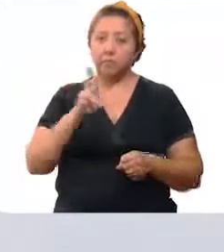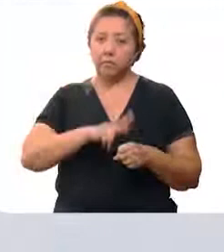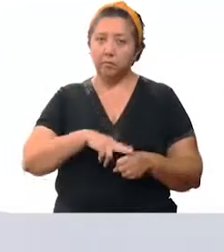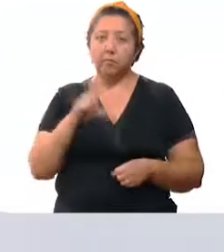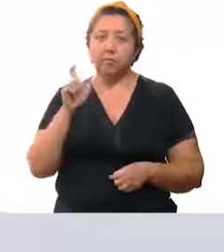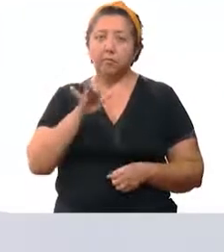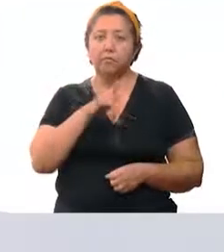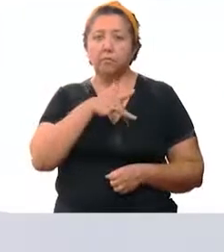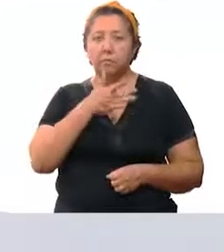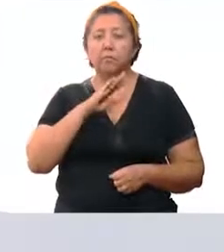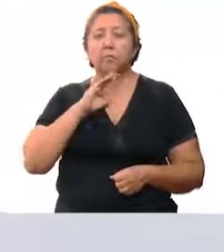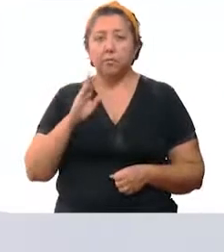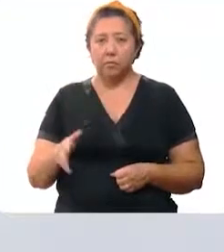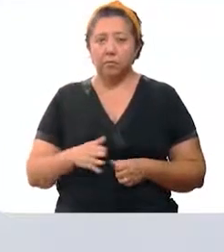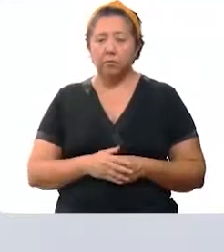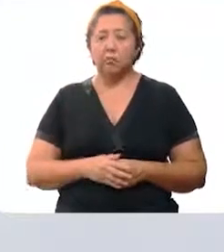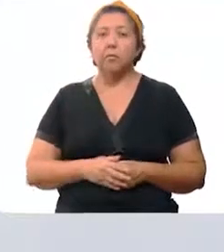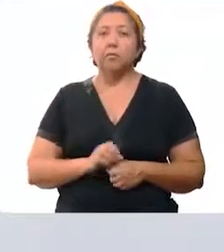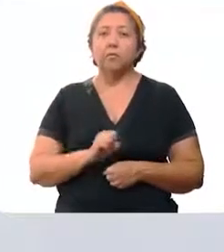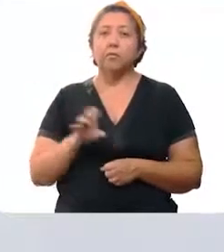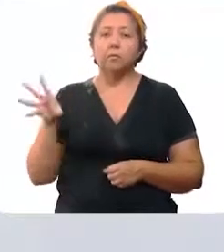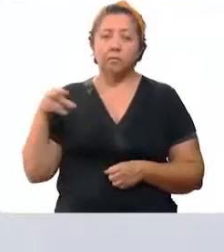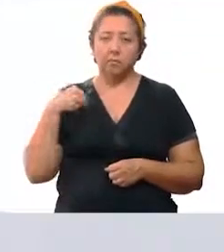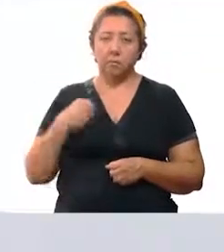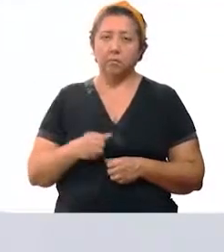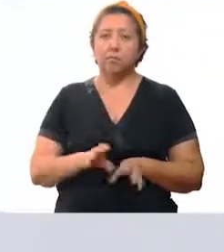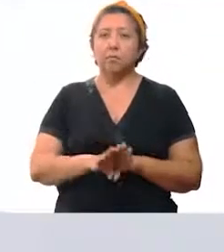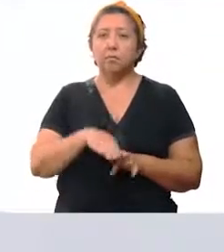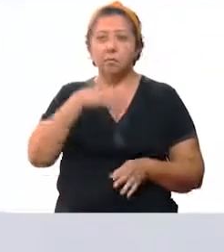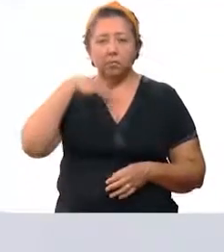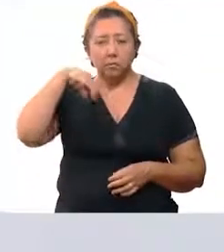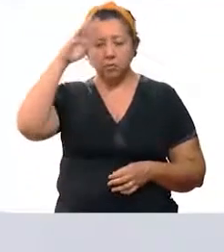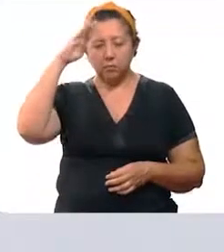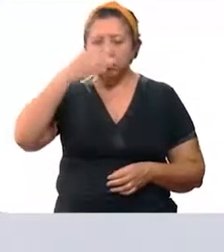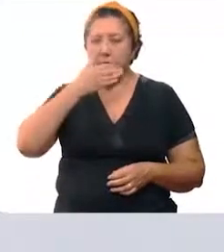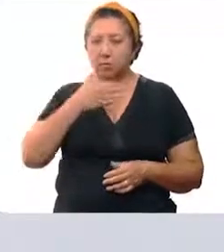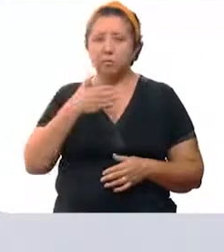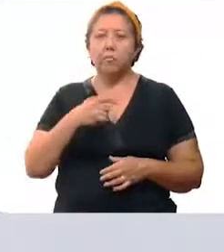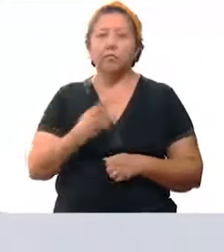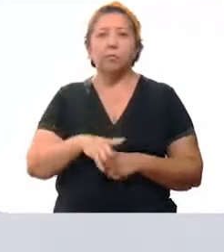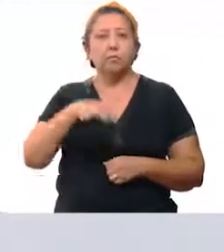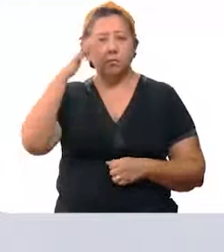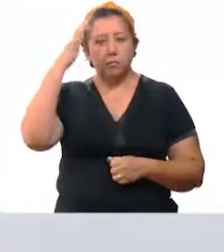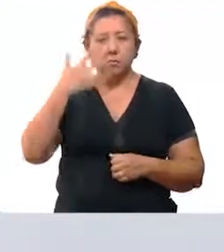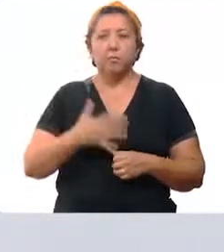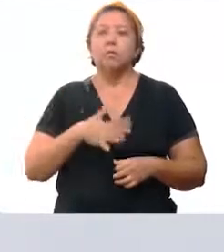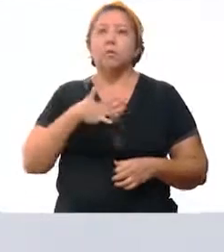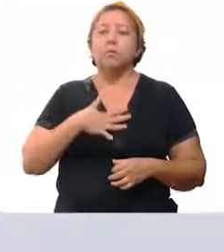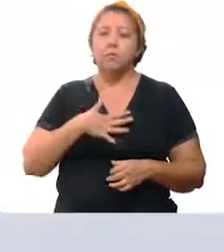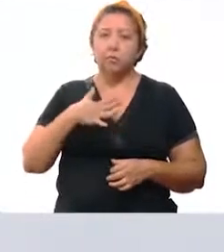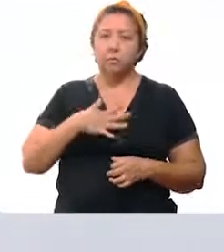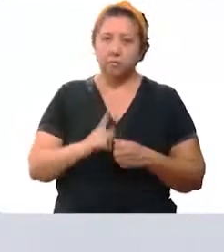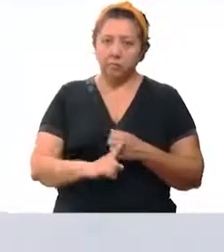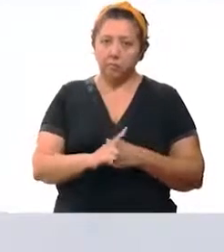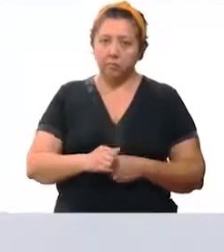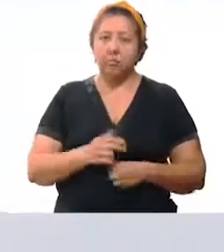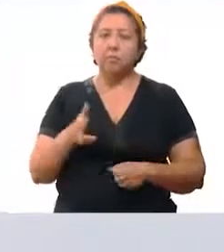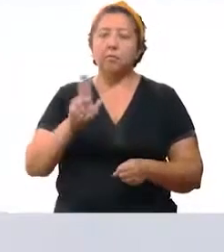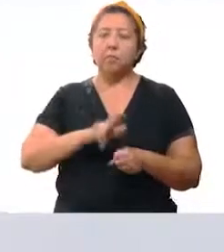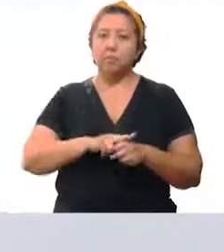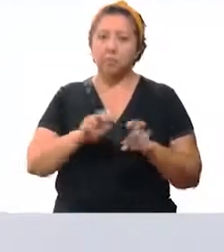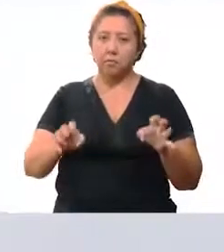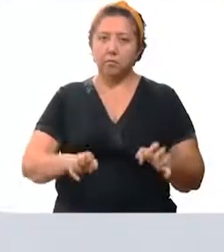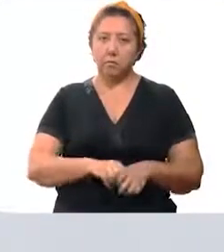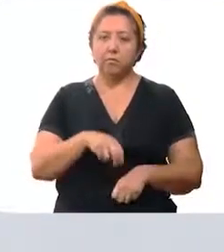hospital, apenas detecten los primeros síntomas de contagio, como fiebre, tos, dolor de cabeza y falta de aire. En el hospital,